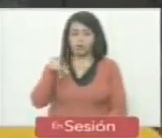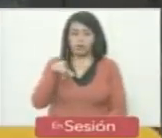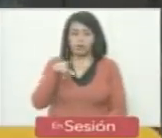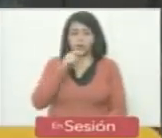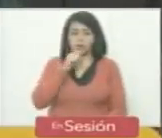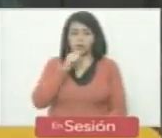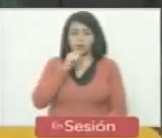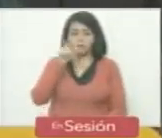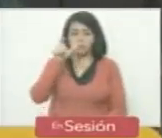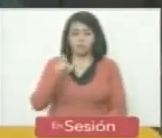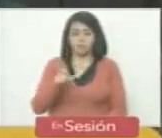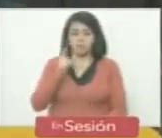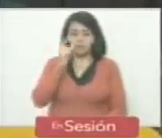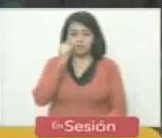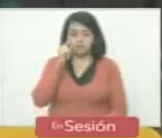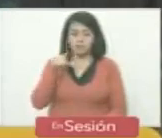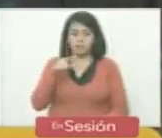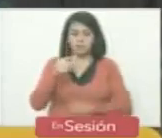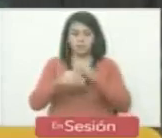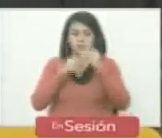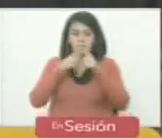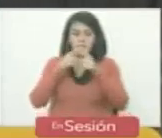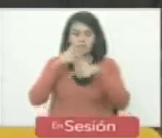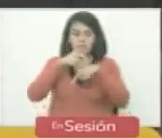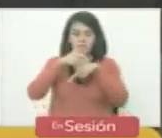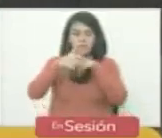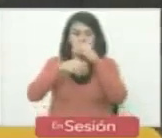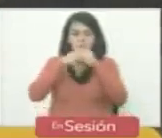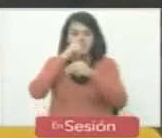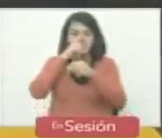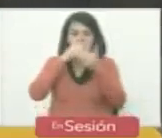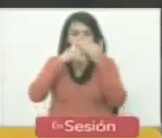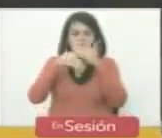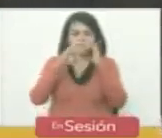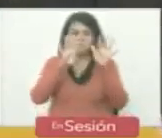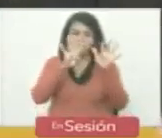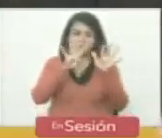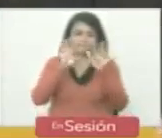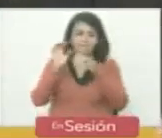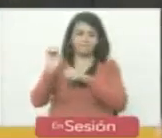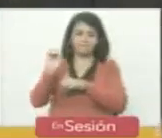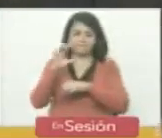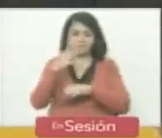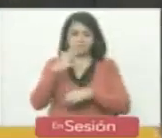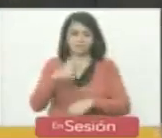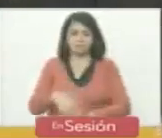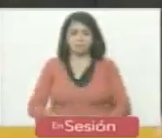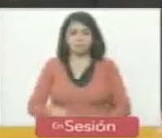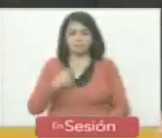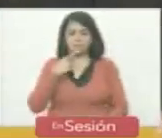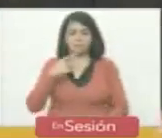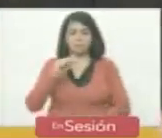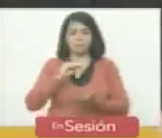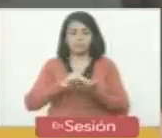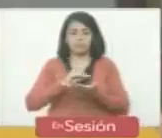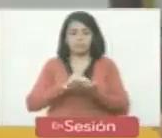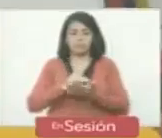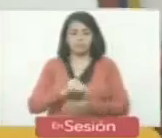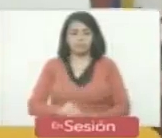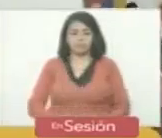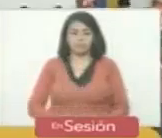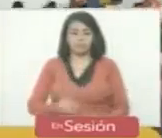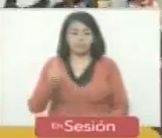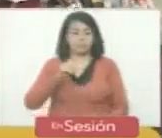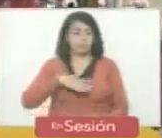él, a quien por los años 90 insistió muchísimo y